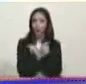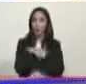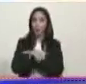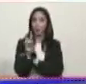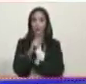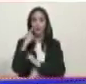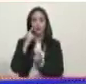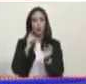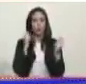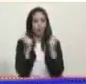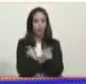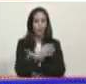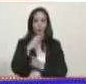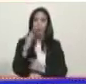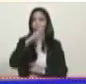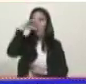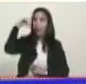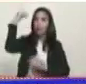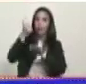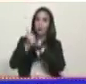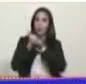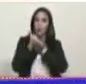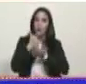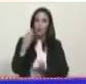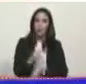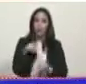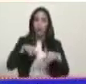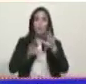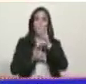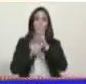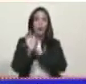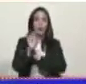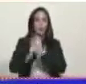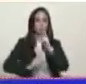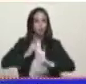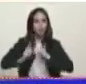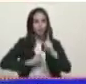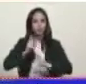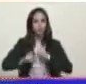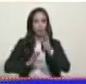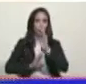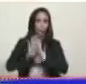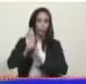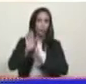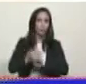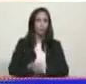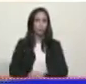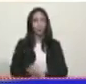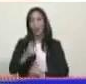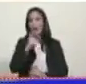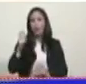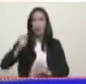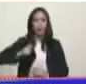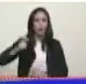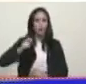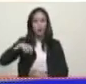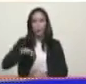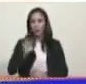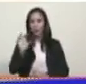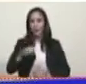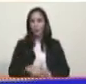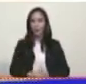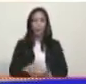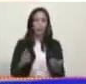Dios mediante, en un país productor de todos los sistemas de transporte necesarios para la satisfacción